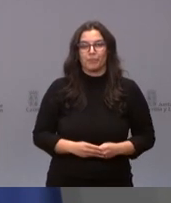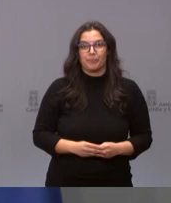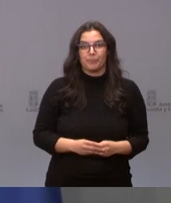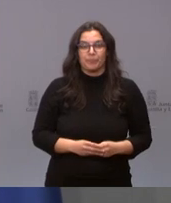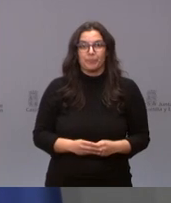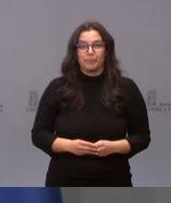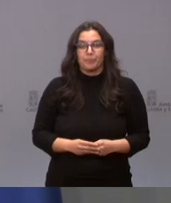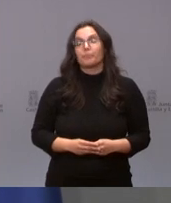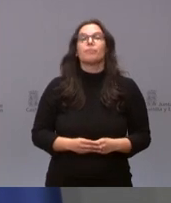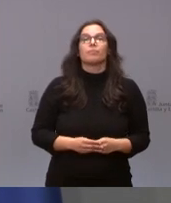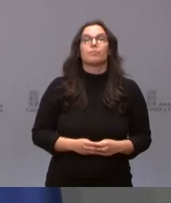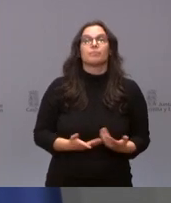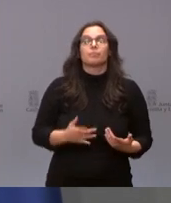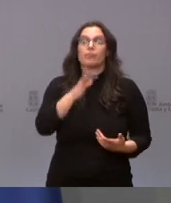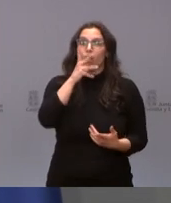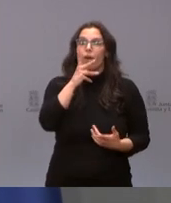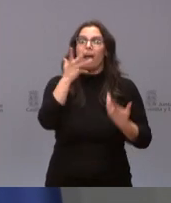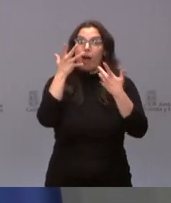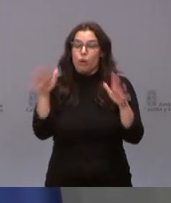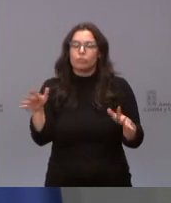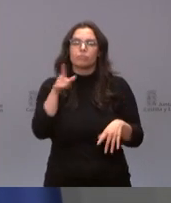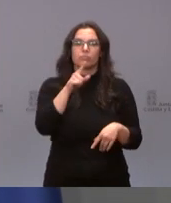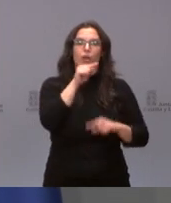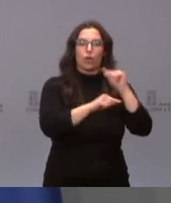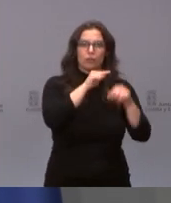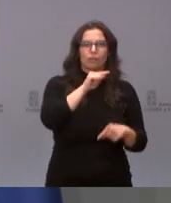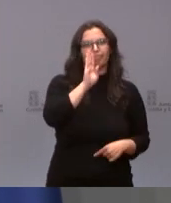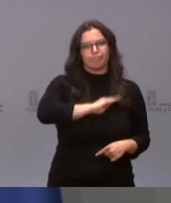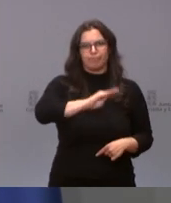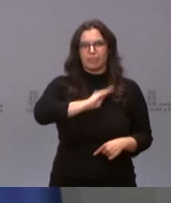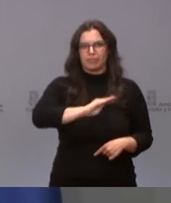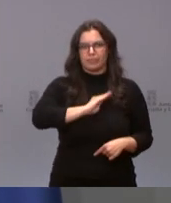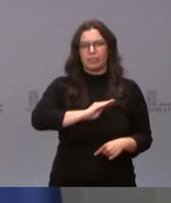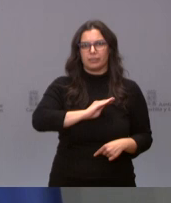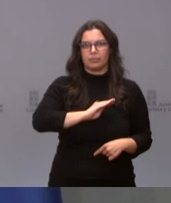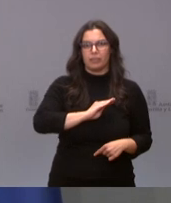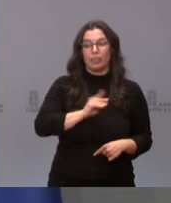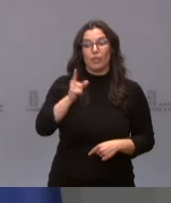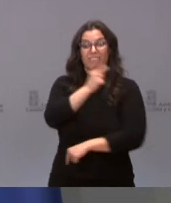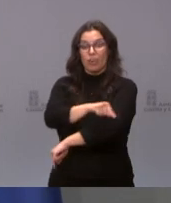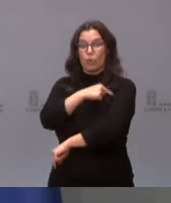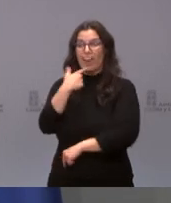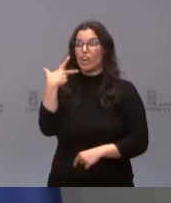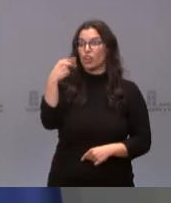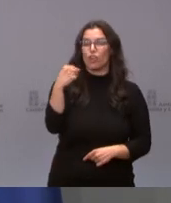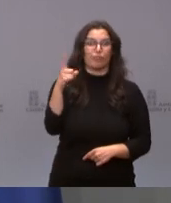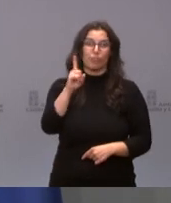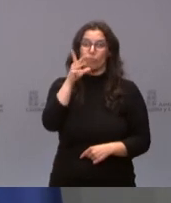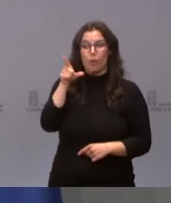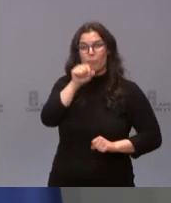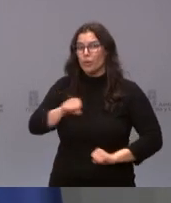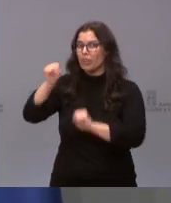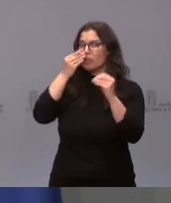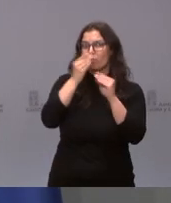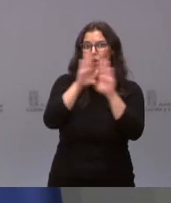las cifras de contagios siguen siendo elevadas no la debemos de rechazar porque es la mejor protección que tenemos contra la cob y